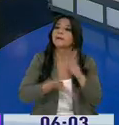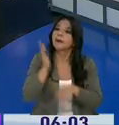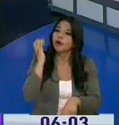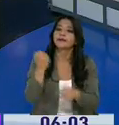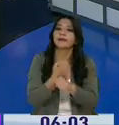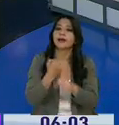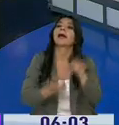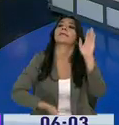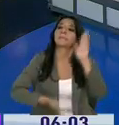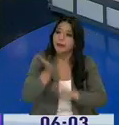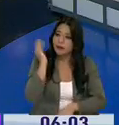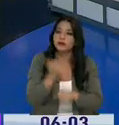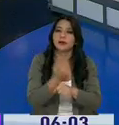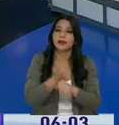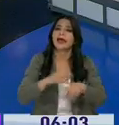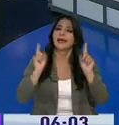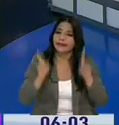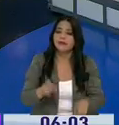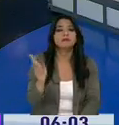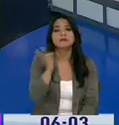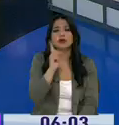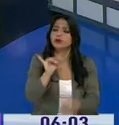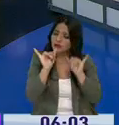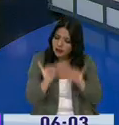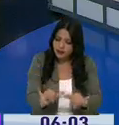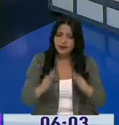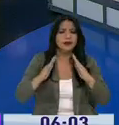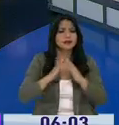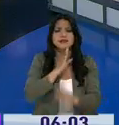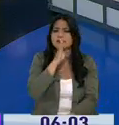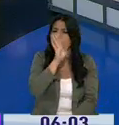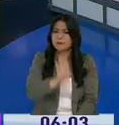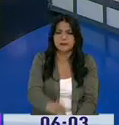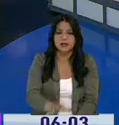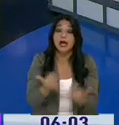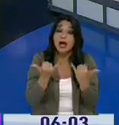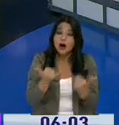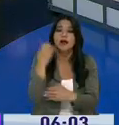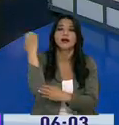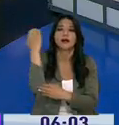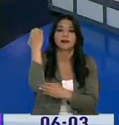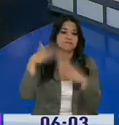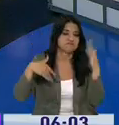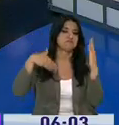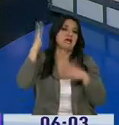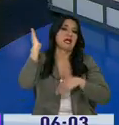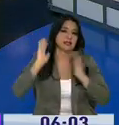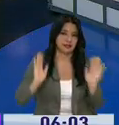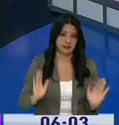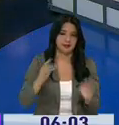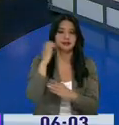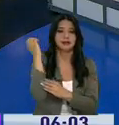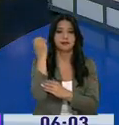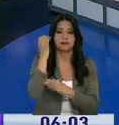No, al menos no. Ahora en estos momentos. Vaya. Eso debería ser siempre, pero sí, claro. Ahora en esta emergencia, digamos la emergencia que estamos pasando respecto